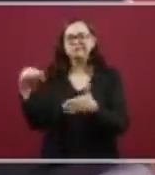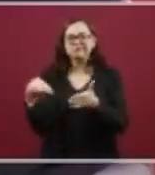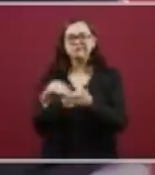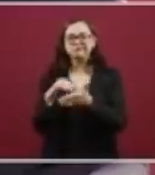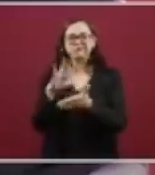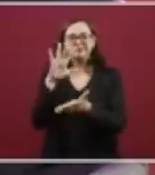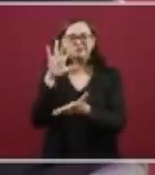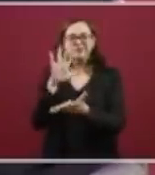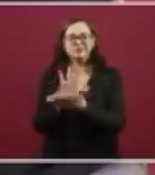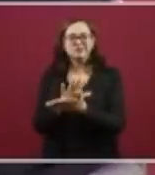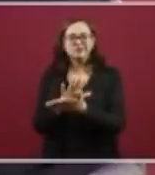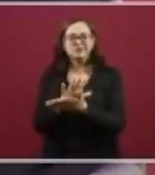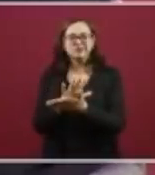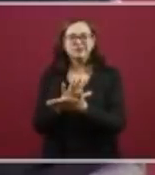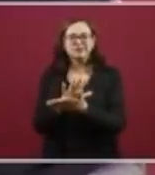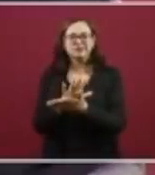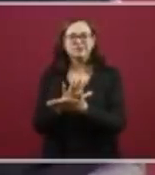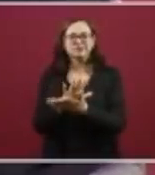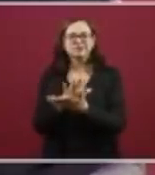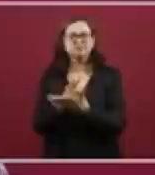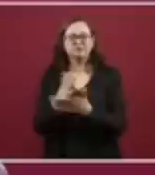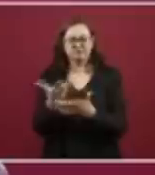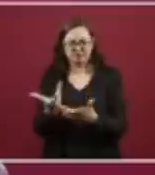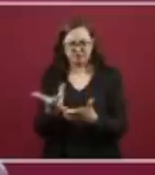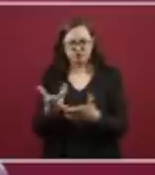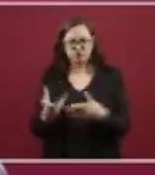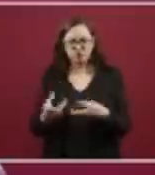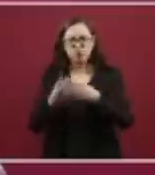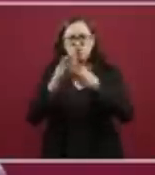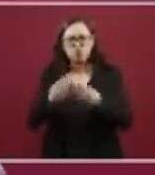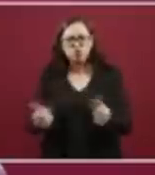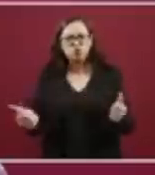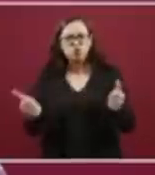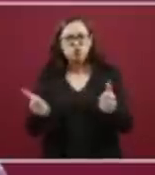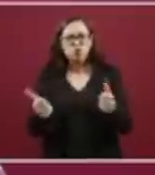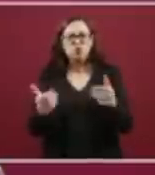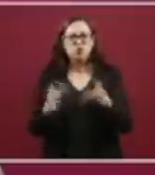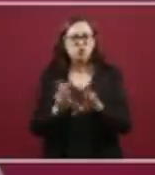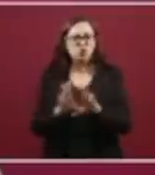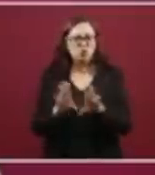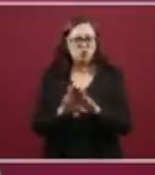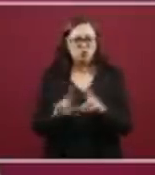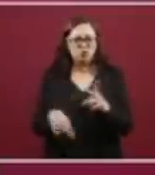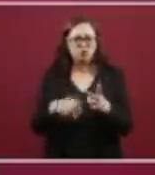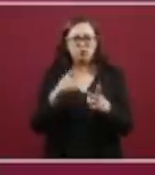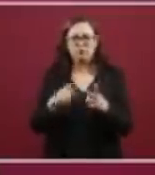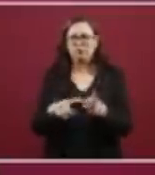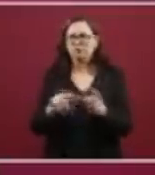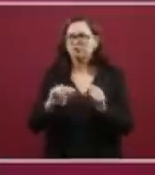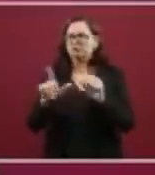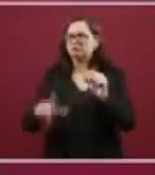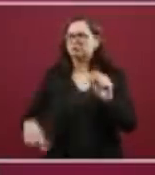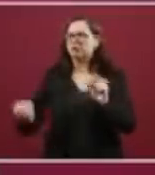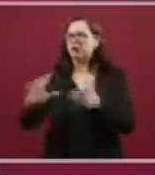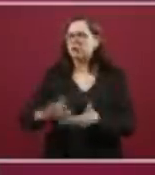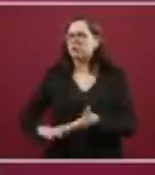cómo vamos a dar respuesta al problema de la inseguridad, de la violencia,